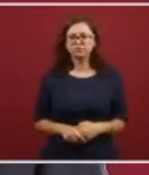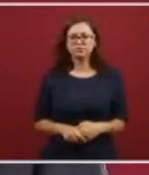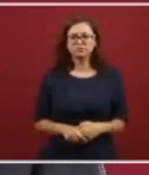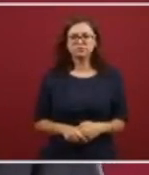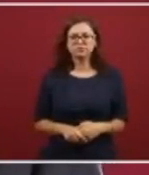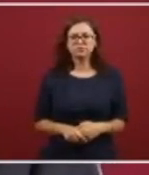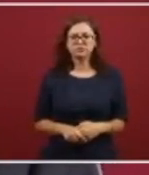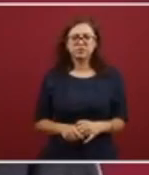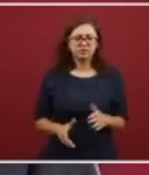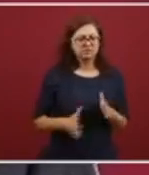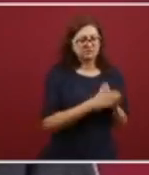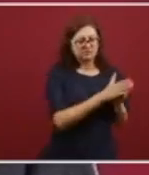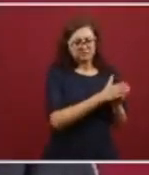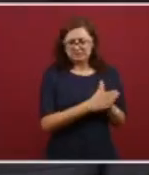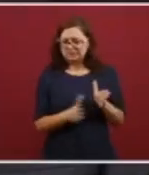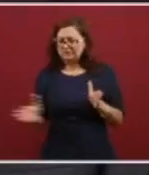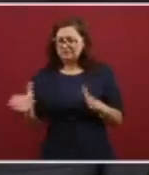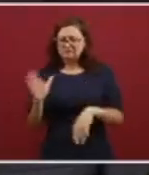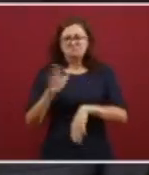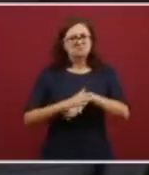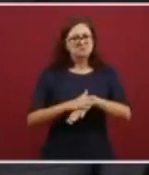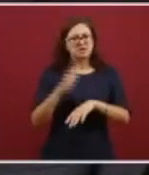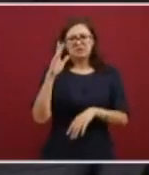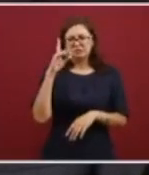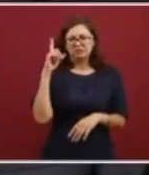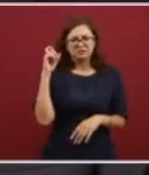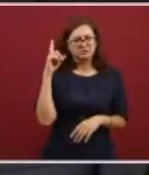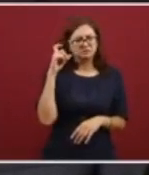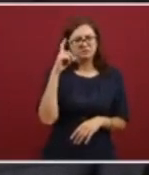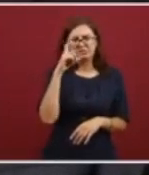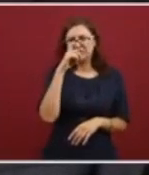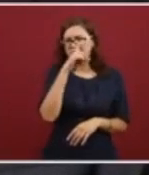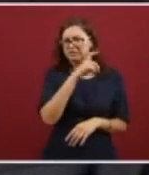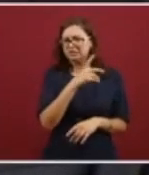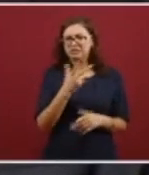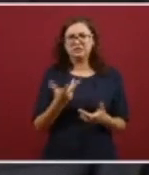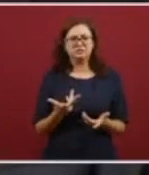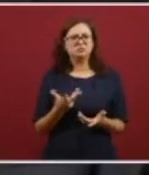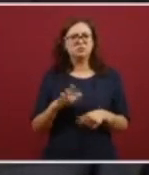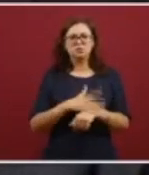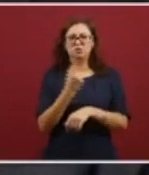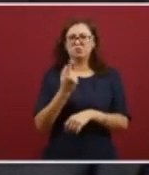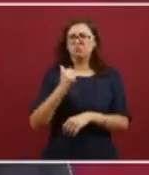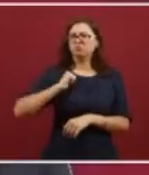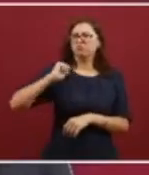los tiempos más difíciles de la cerrazón de los medios.